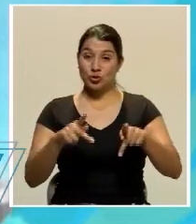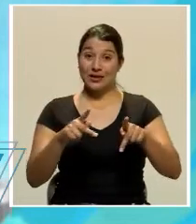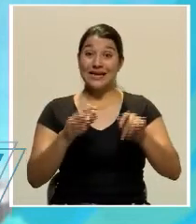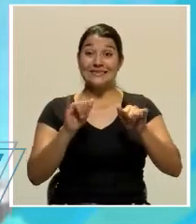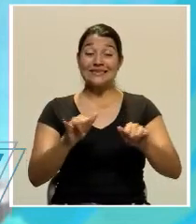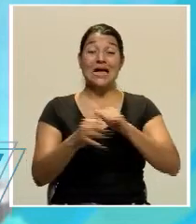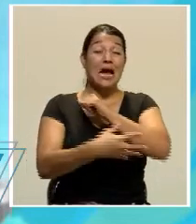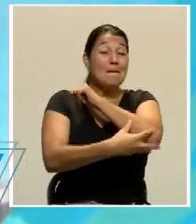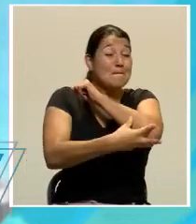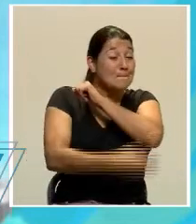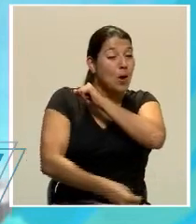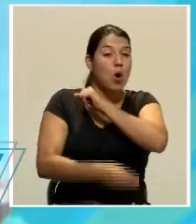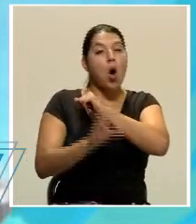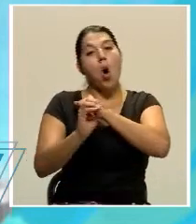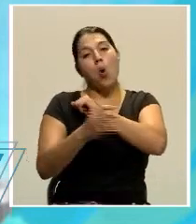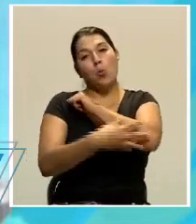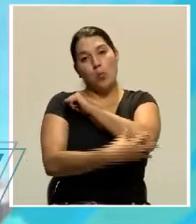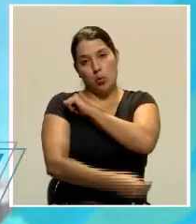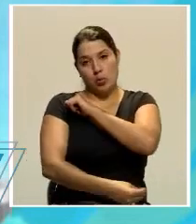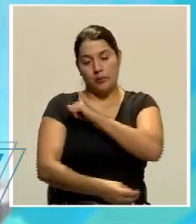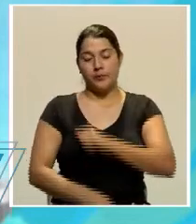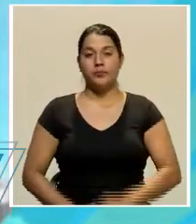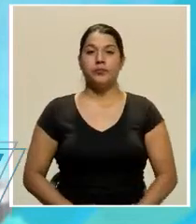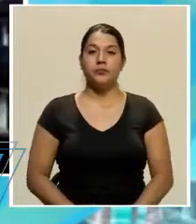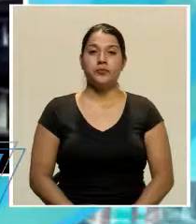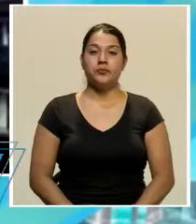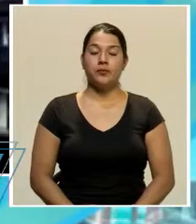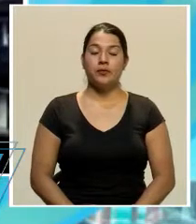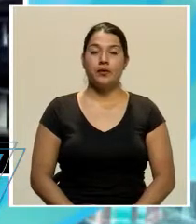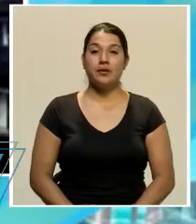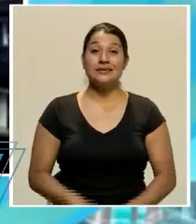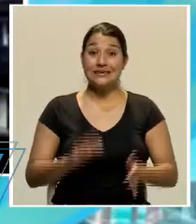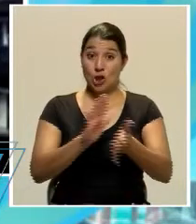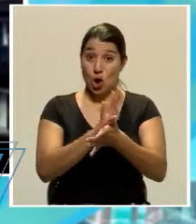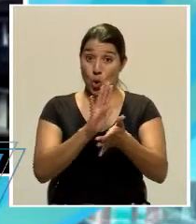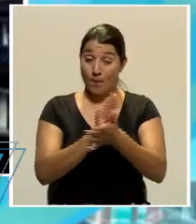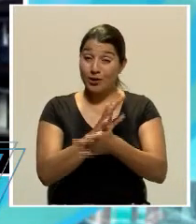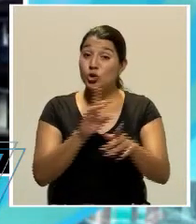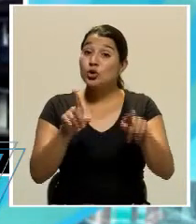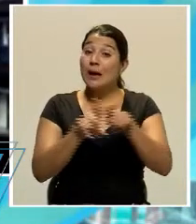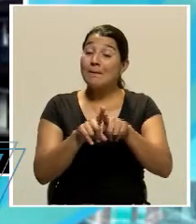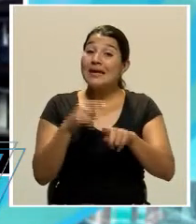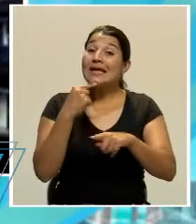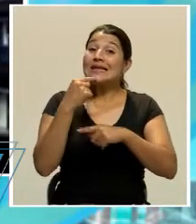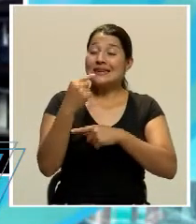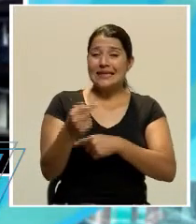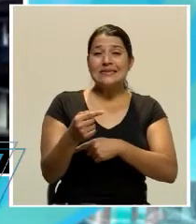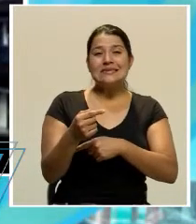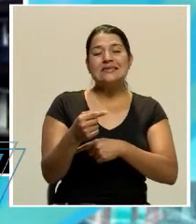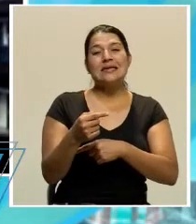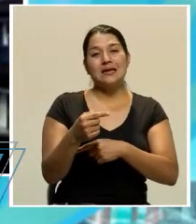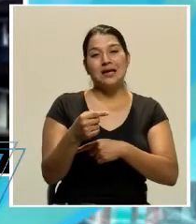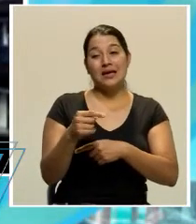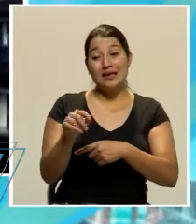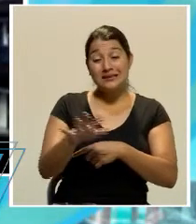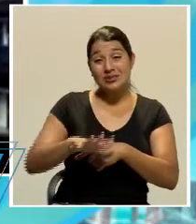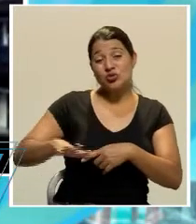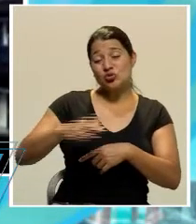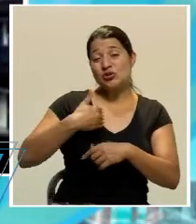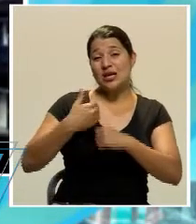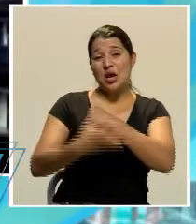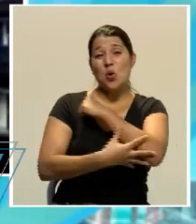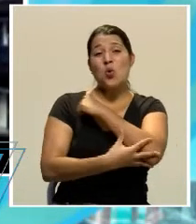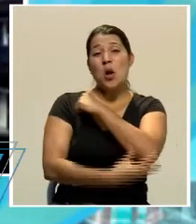estado de pobreza extrema y de pobreza. El documento también señala que el sector tiene niveles de pobreza inferiores